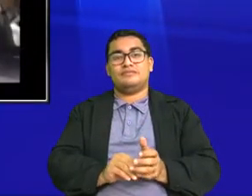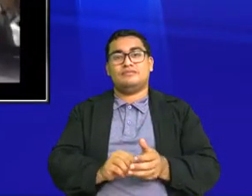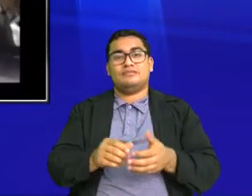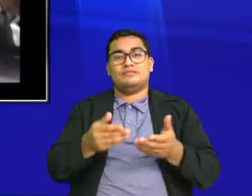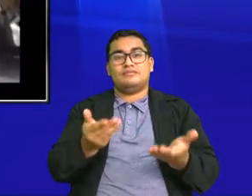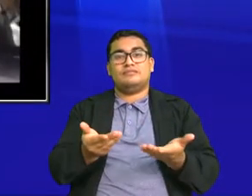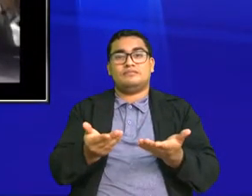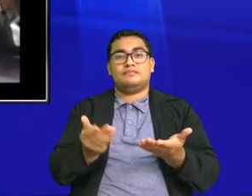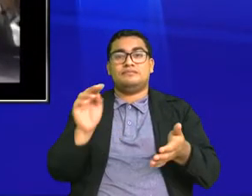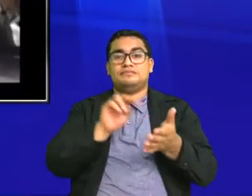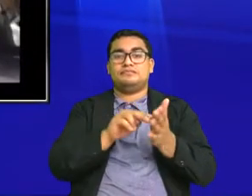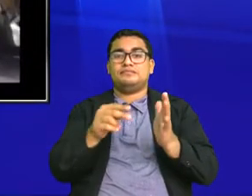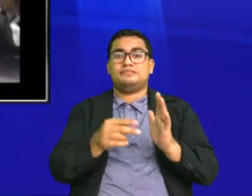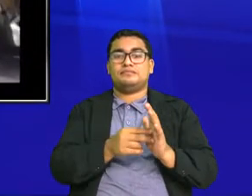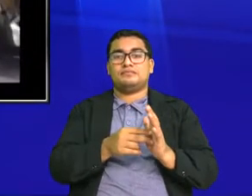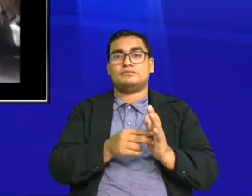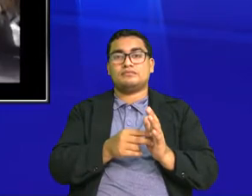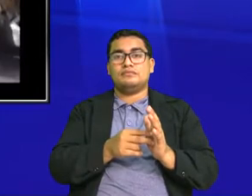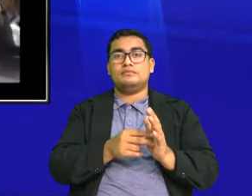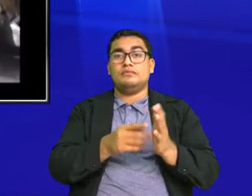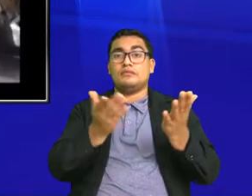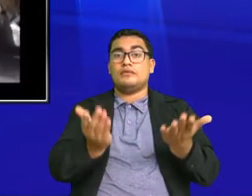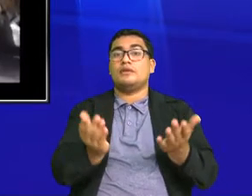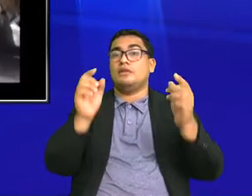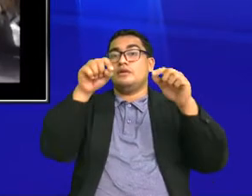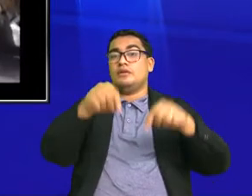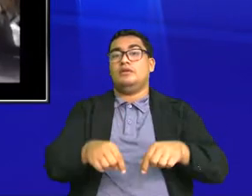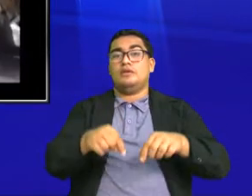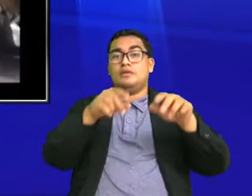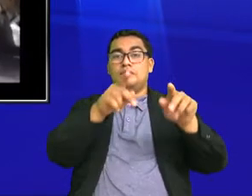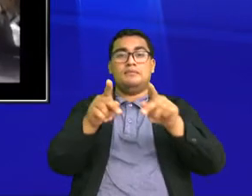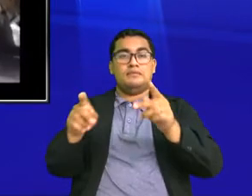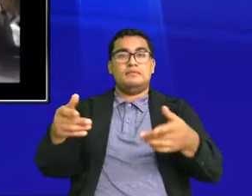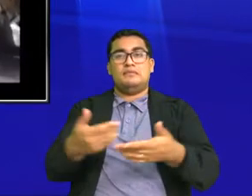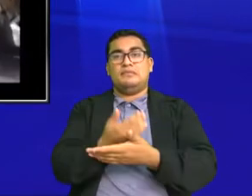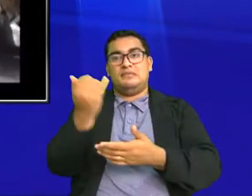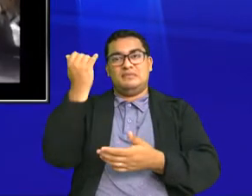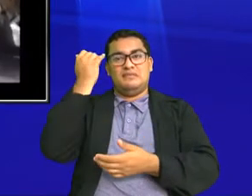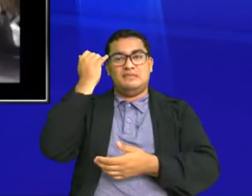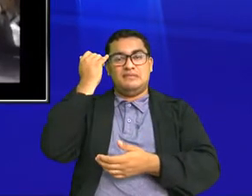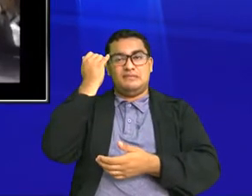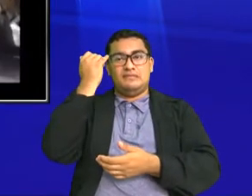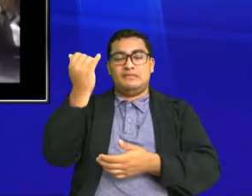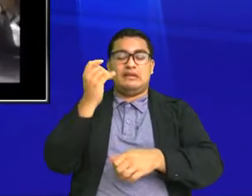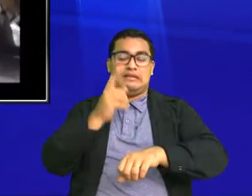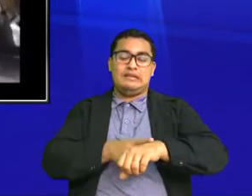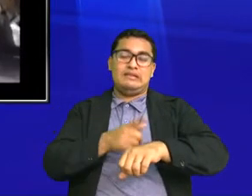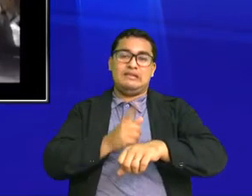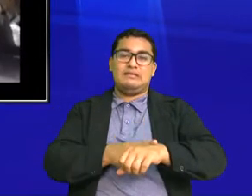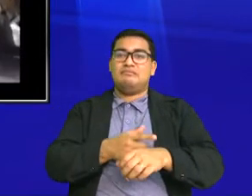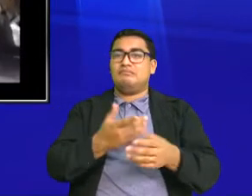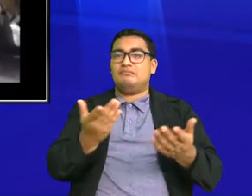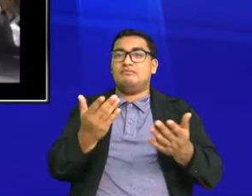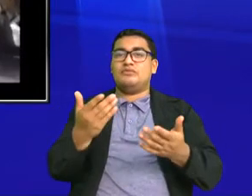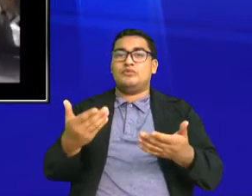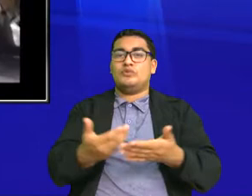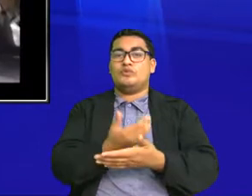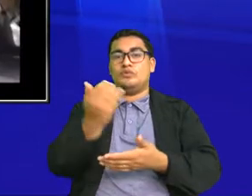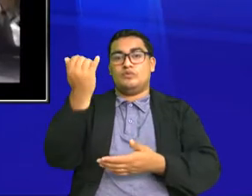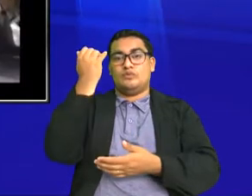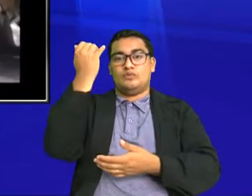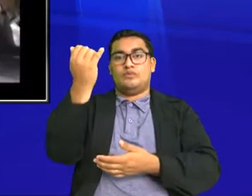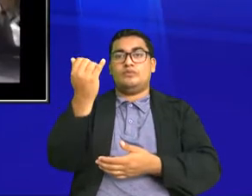significa esto de que ahora un productor que innova y dice bueno yo quiero mermar tiempo ahorrar costos y logró crear o adaptar